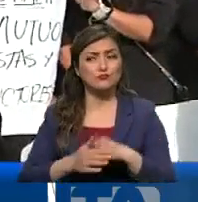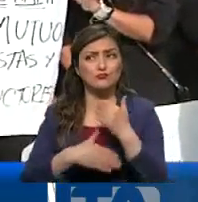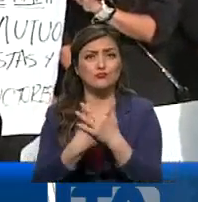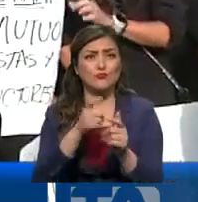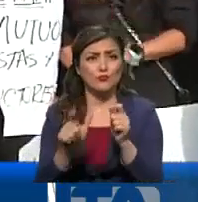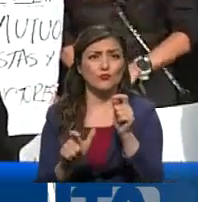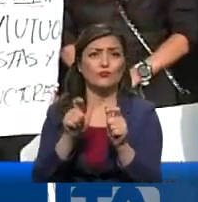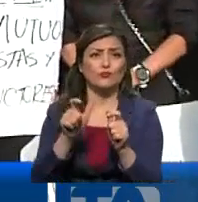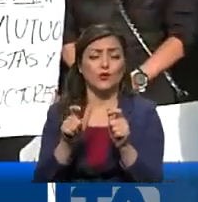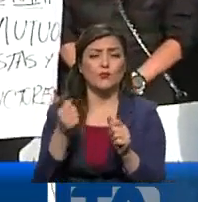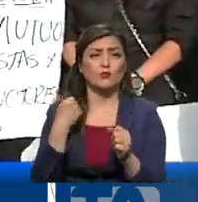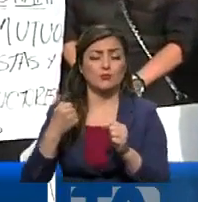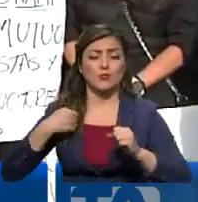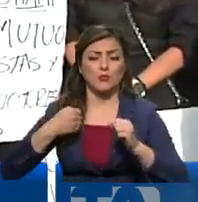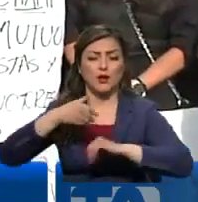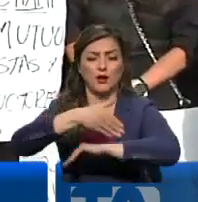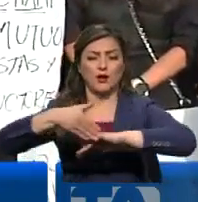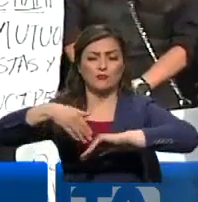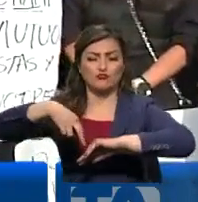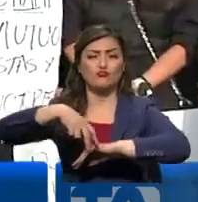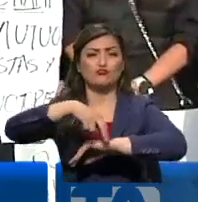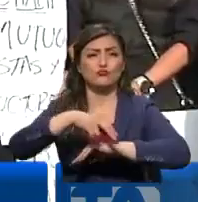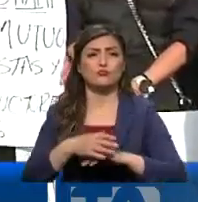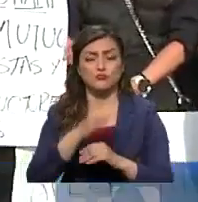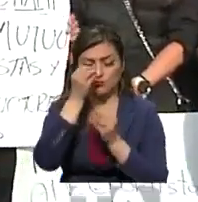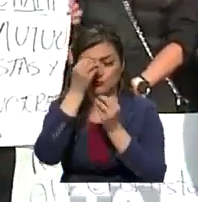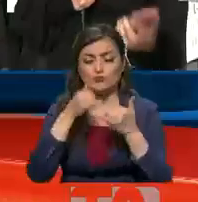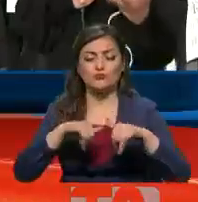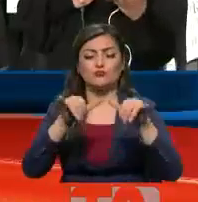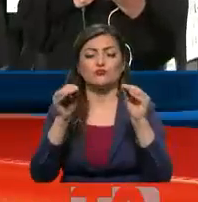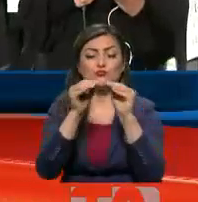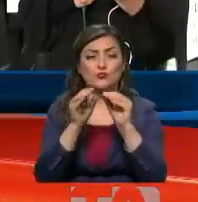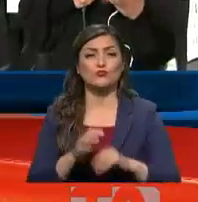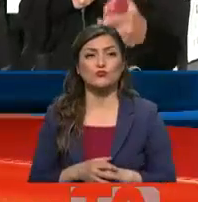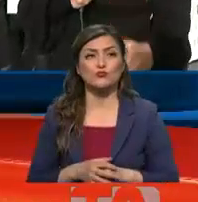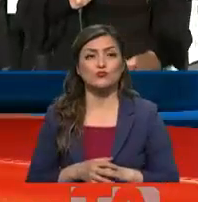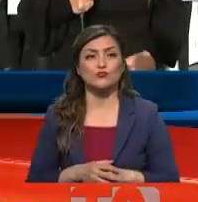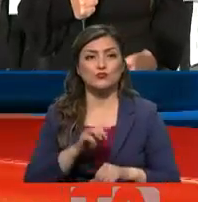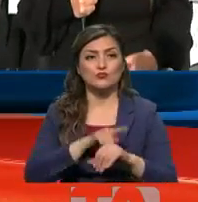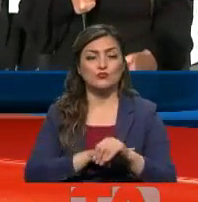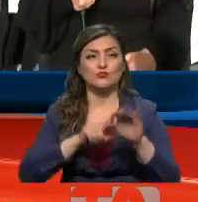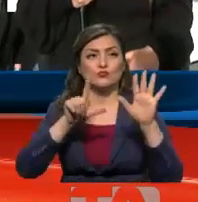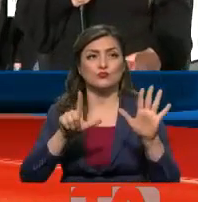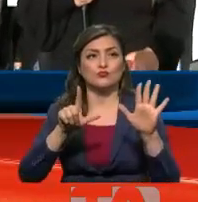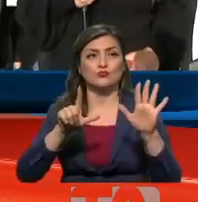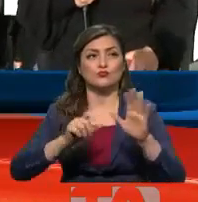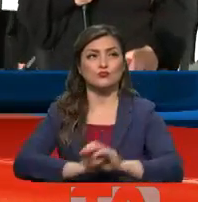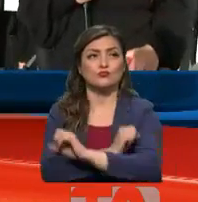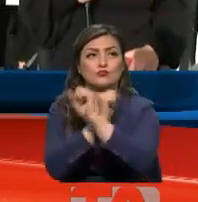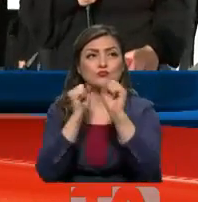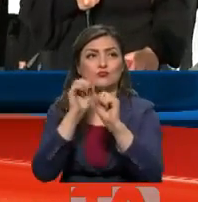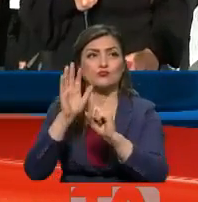aquellas personas que transitan por las vías de la capital. Con esta información regreso a estudio con ustedes, compañeras, cuando son exactamente las